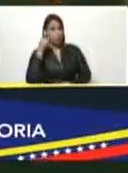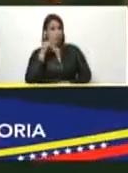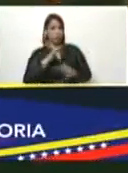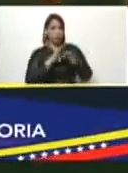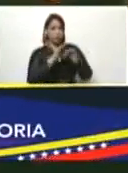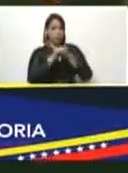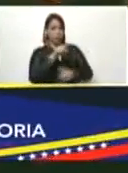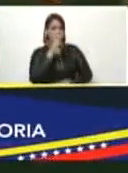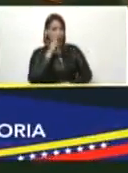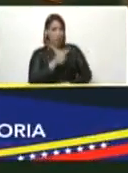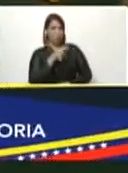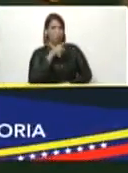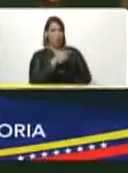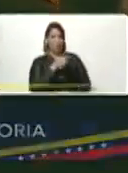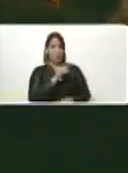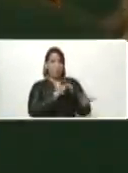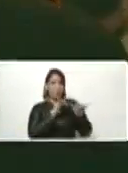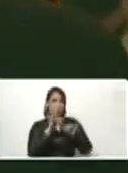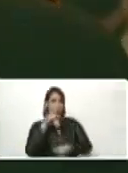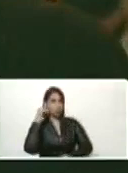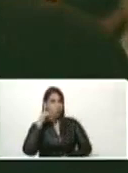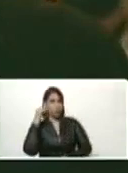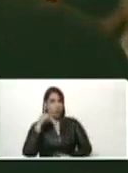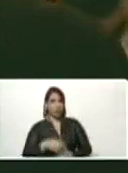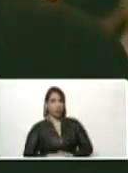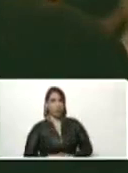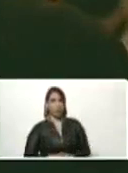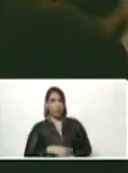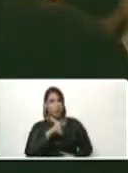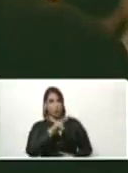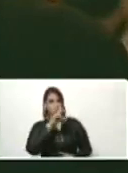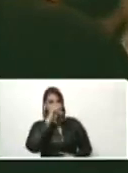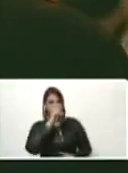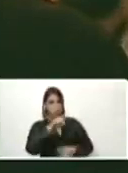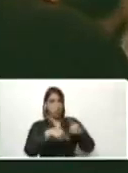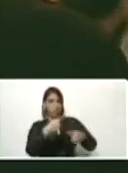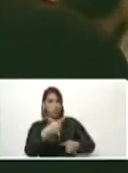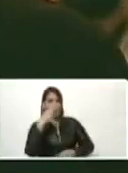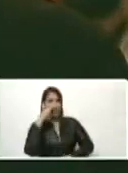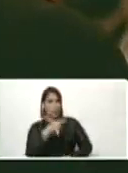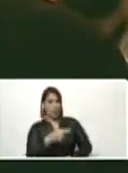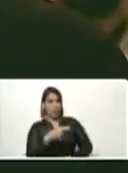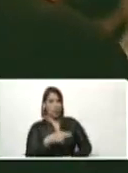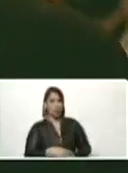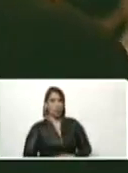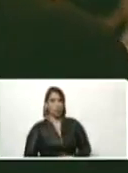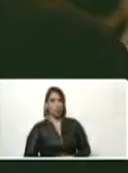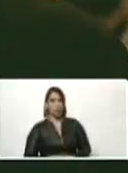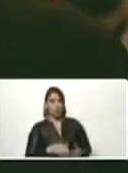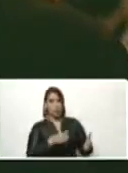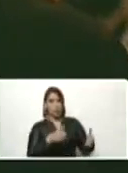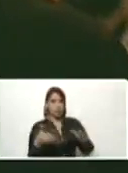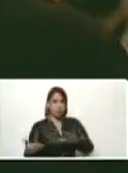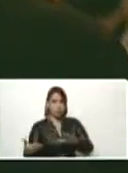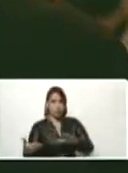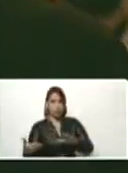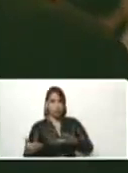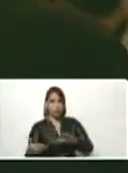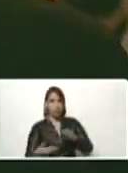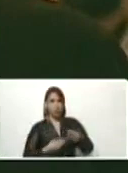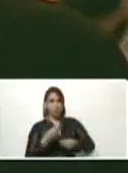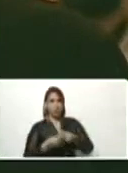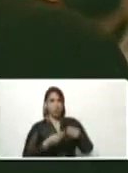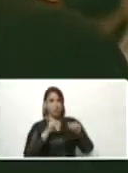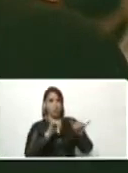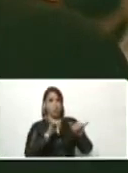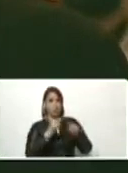allí es el mismo Sucre que dos años después vamos a verlo en el Rincón de los Muertos haciendo lo propio,